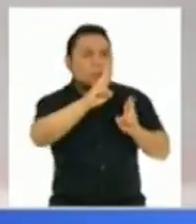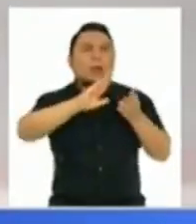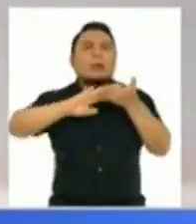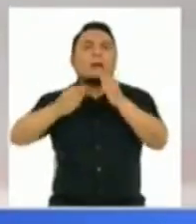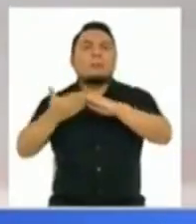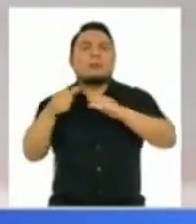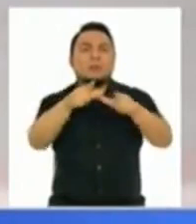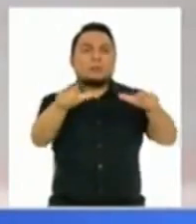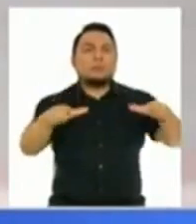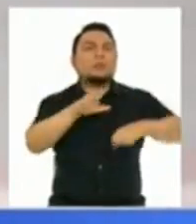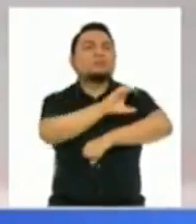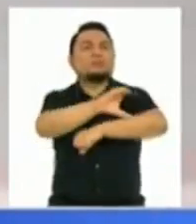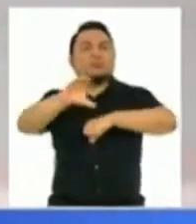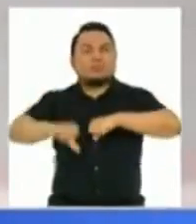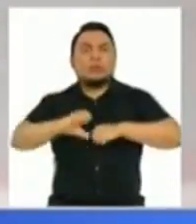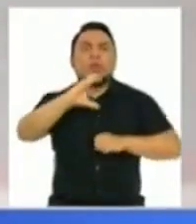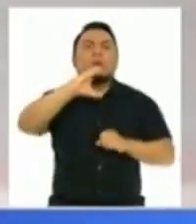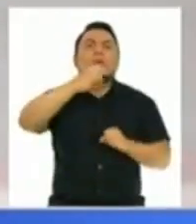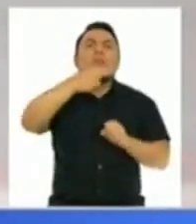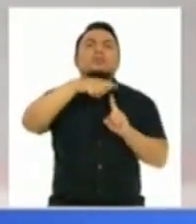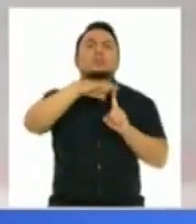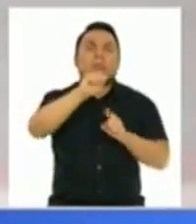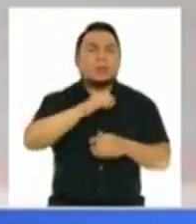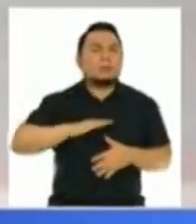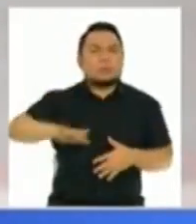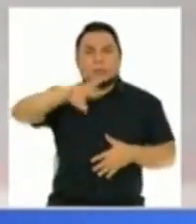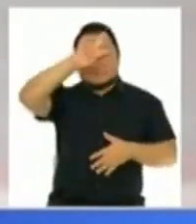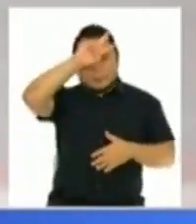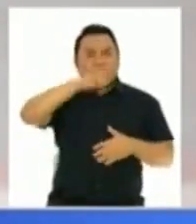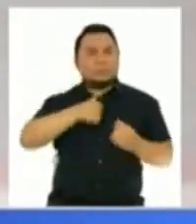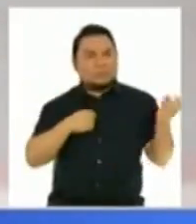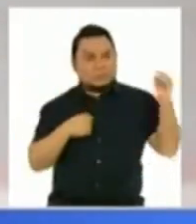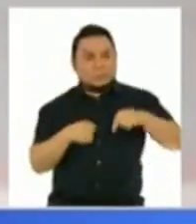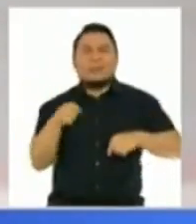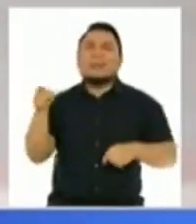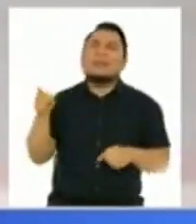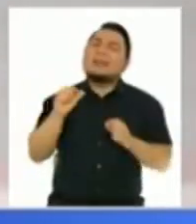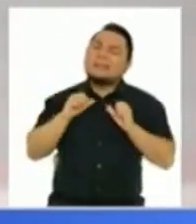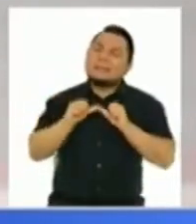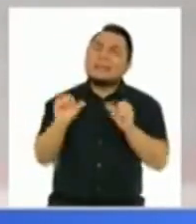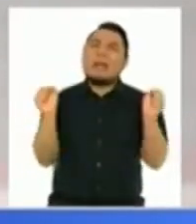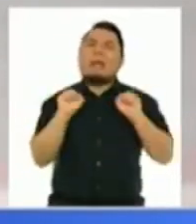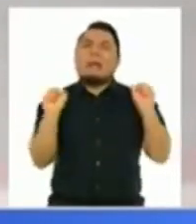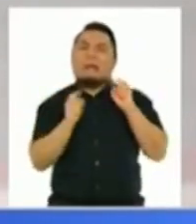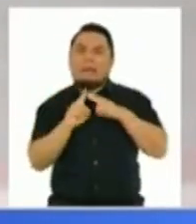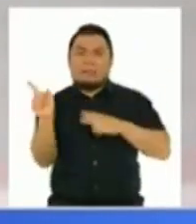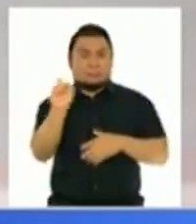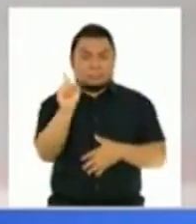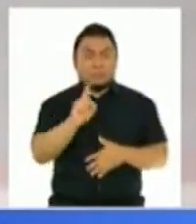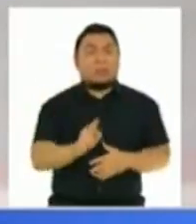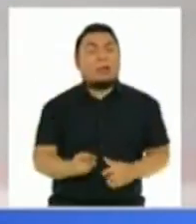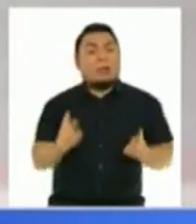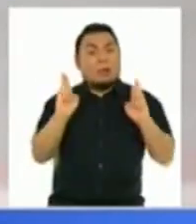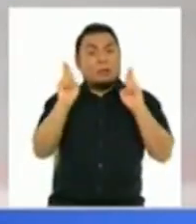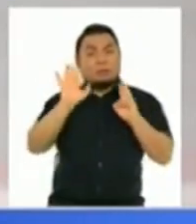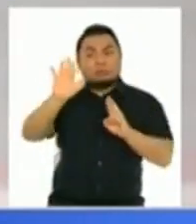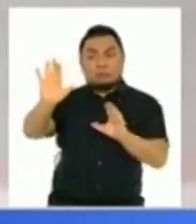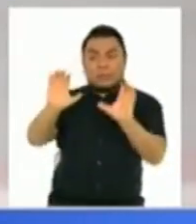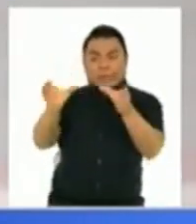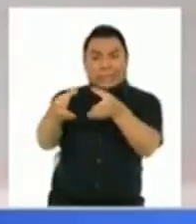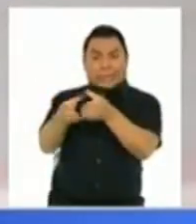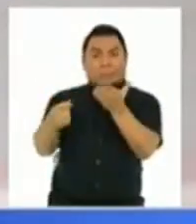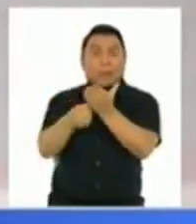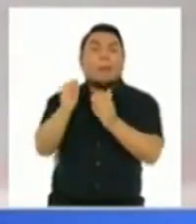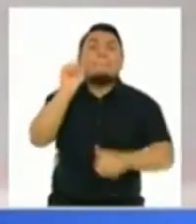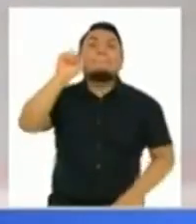chotano y ante todo el Perú. Así es que no se siga corriendo y esperamos que su equipo el